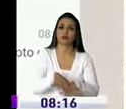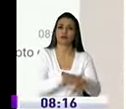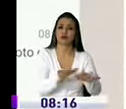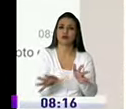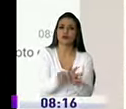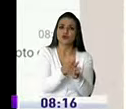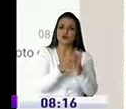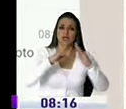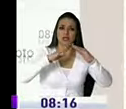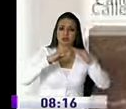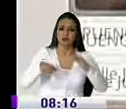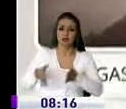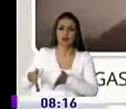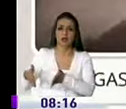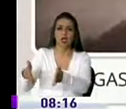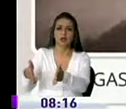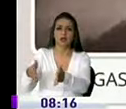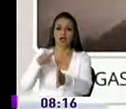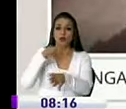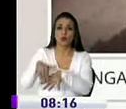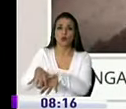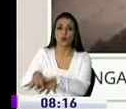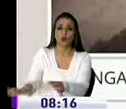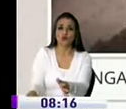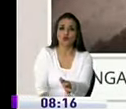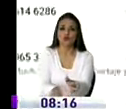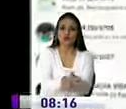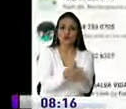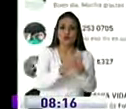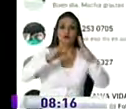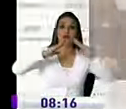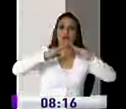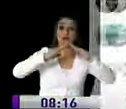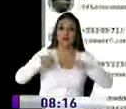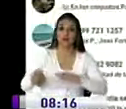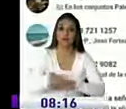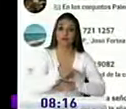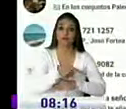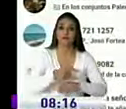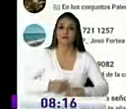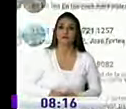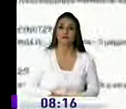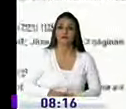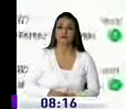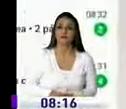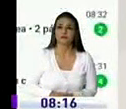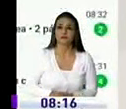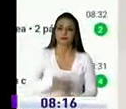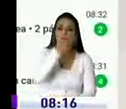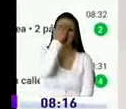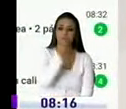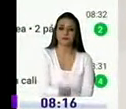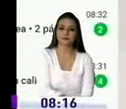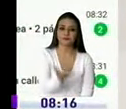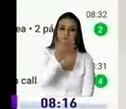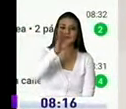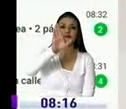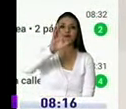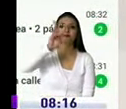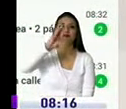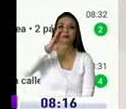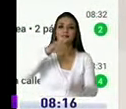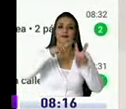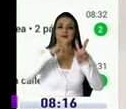de la calle entra a la casa y le está generando humedad a este vecino que está preocupado. Buenos días, TVC. Miren la calle de los